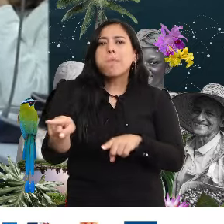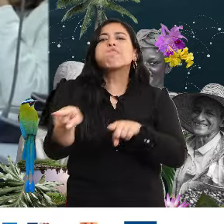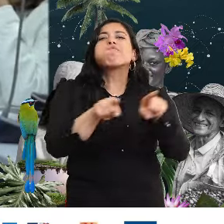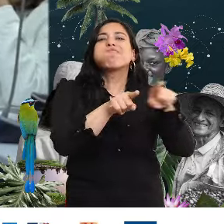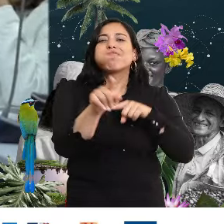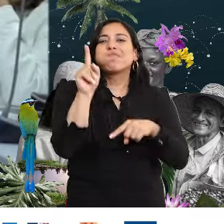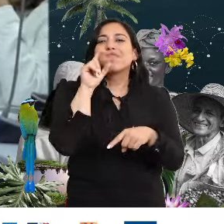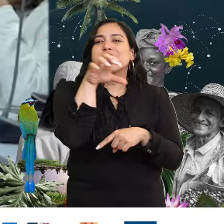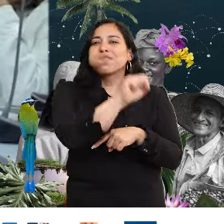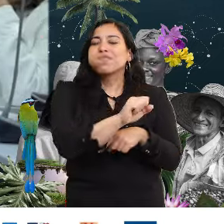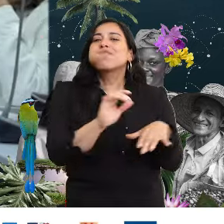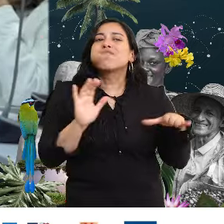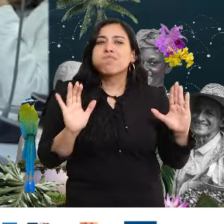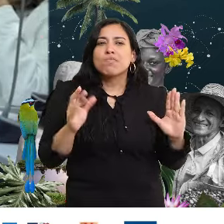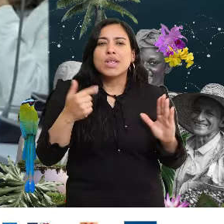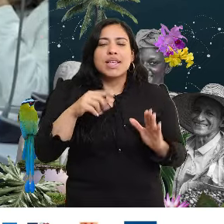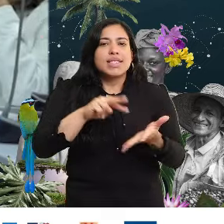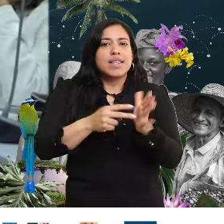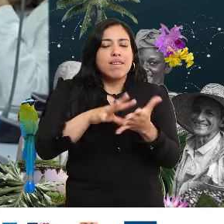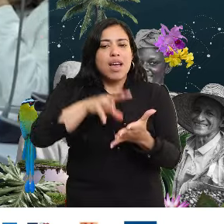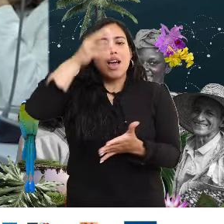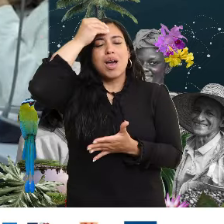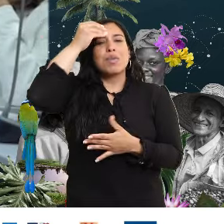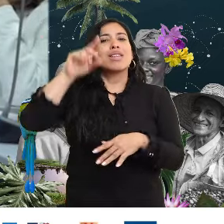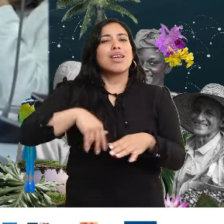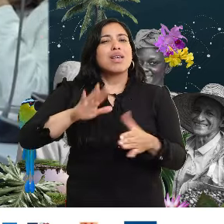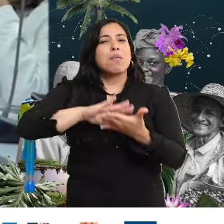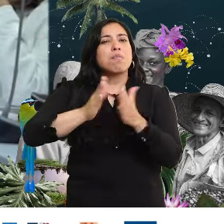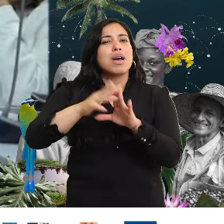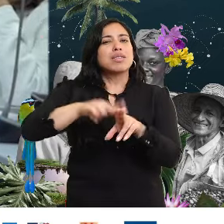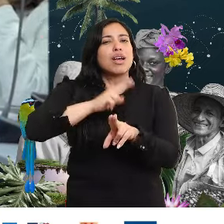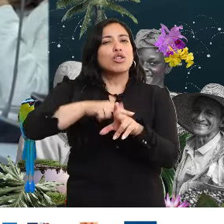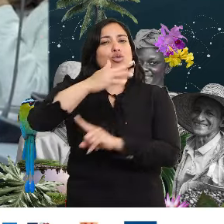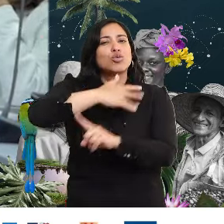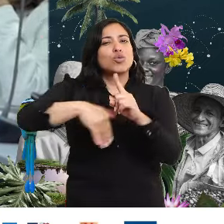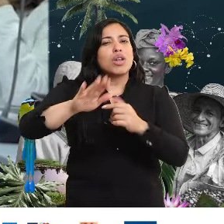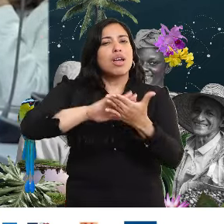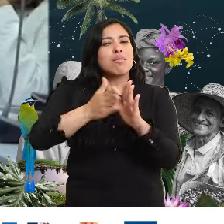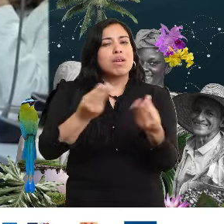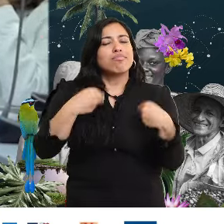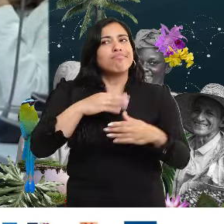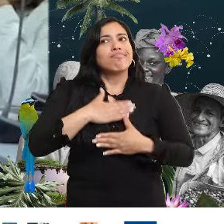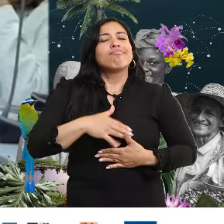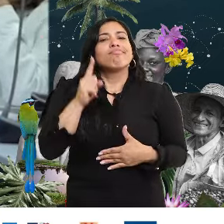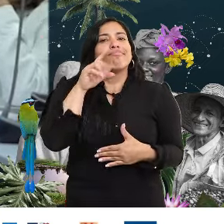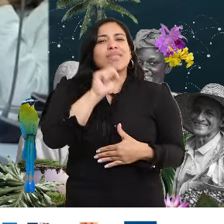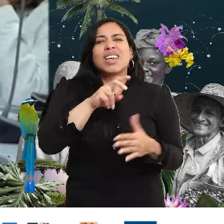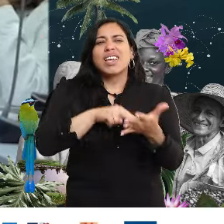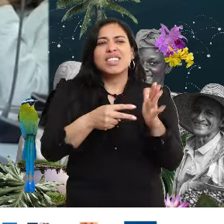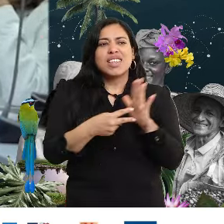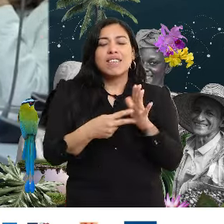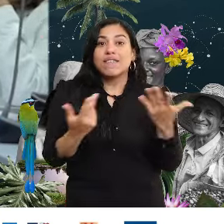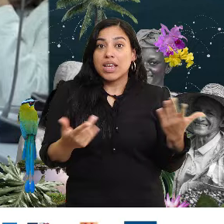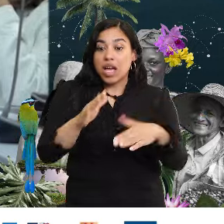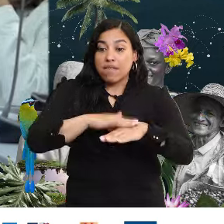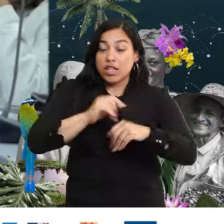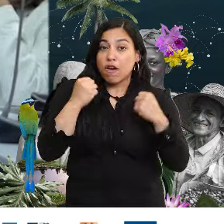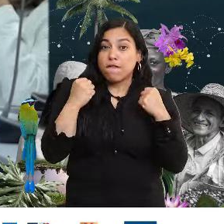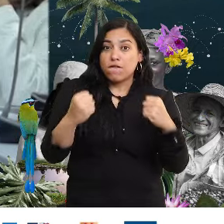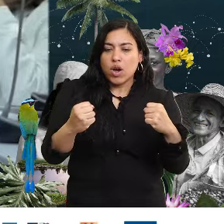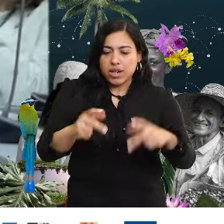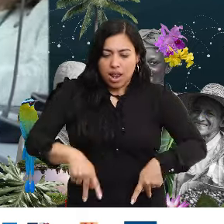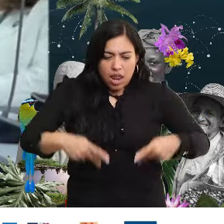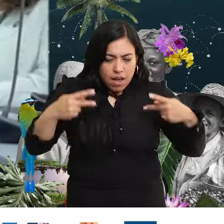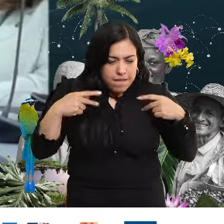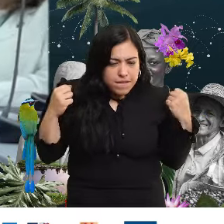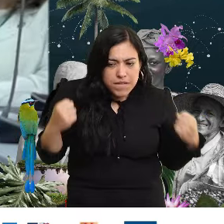eso creo que nos da una lección en la lógica de paz con la naturaleza, porque implica que la fuerza de la vida,